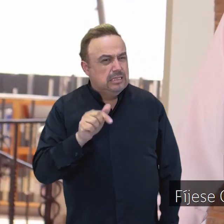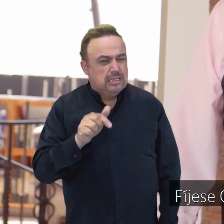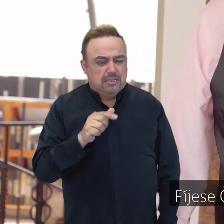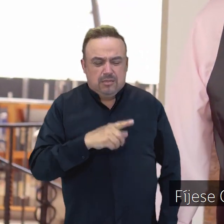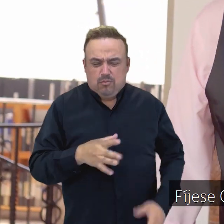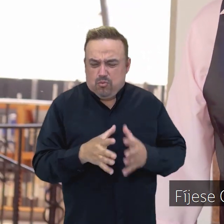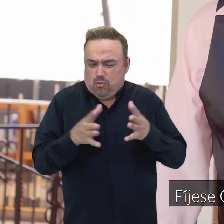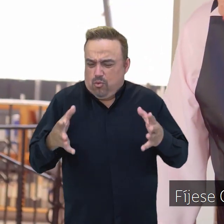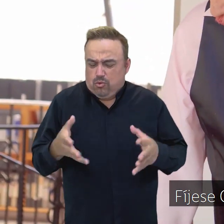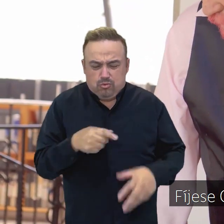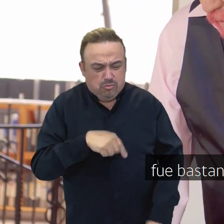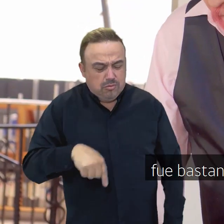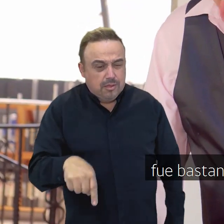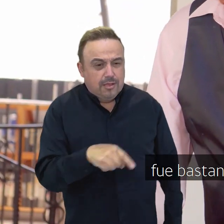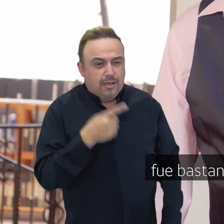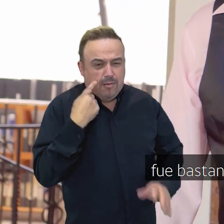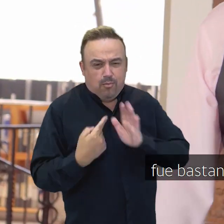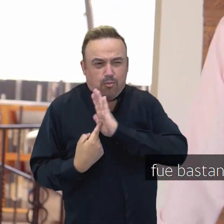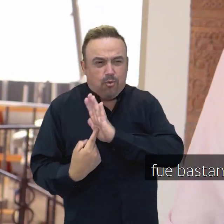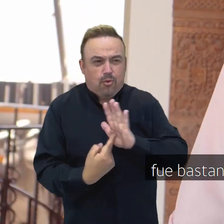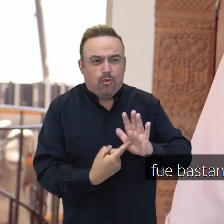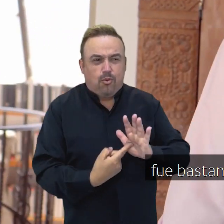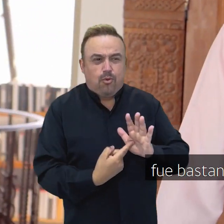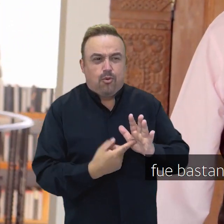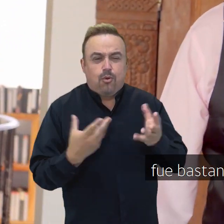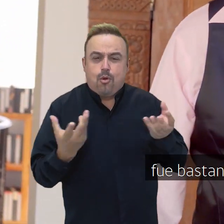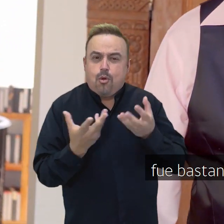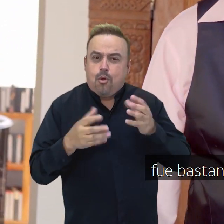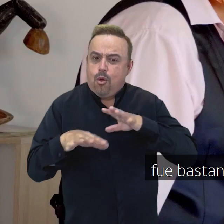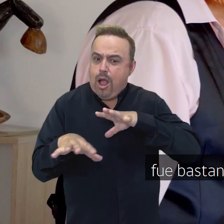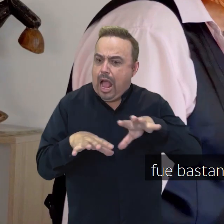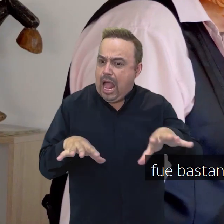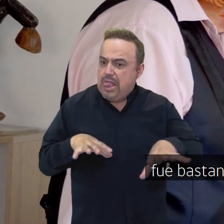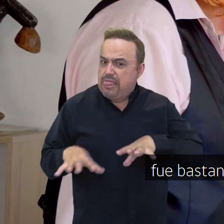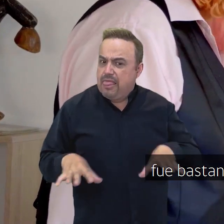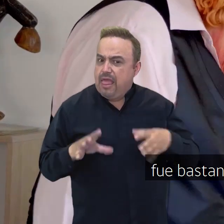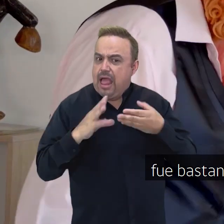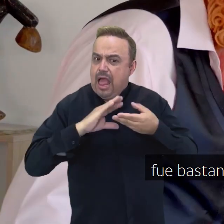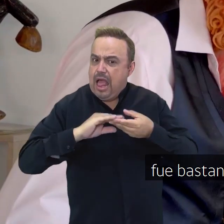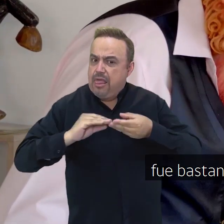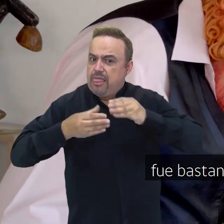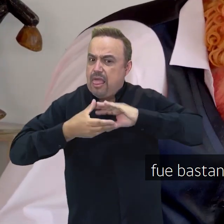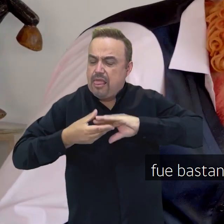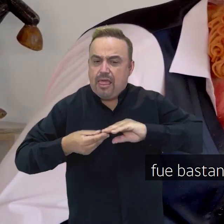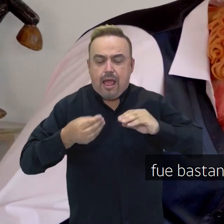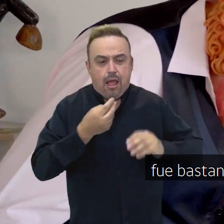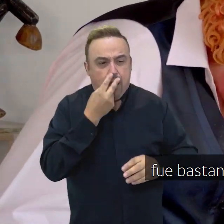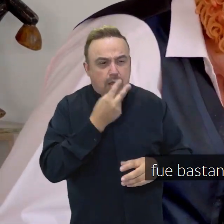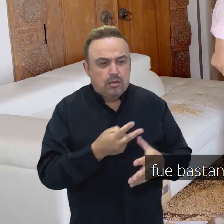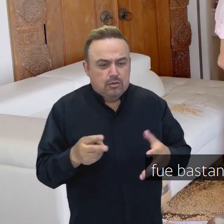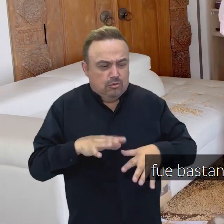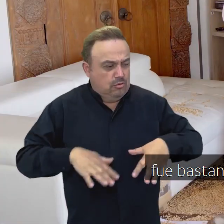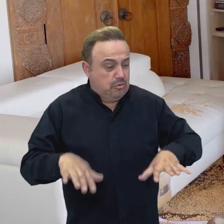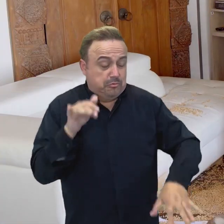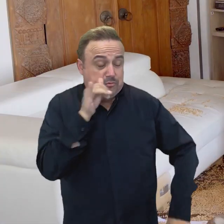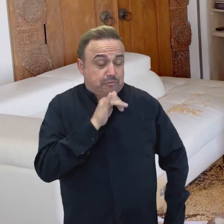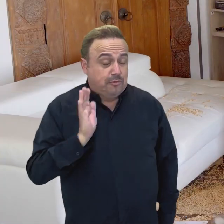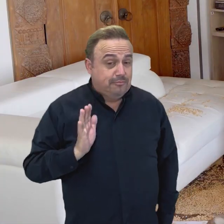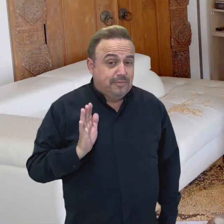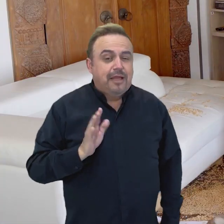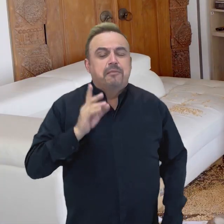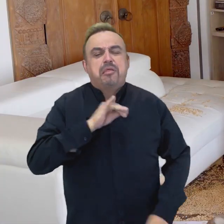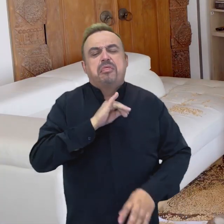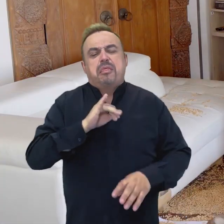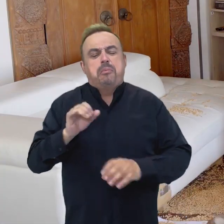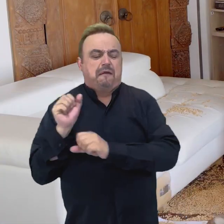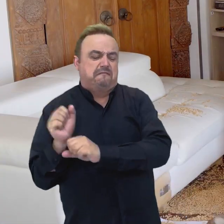ser exagerado, fue bastante lúdico y didáctico. ¿Qué yo? Pues, sí. Yo dejó todo cochino. Pero dijo que